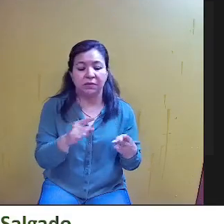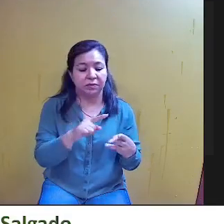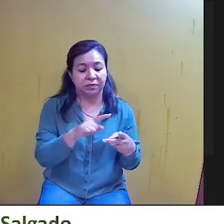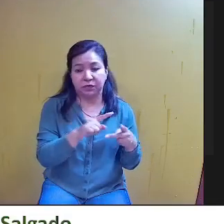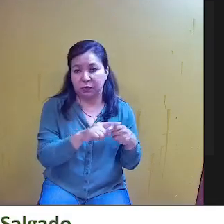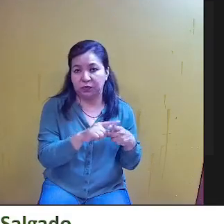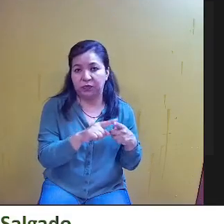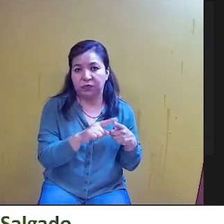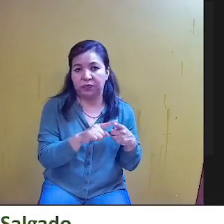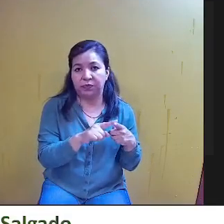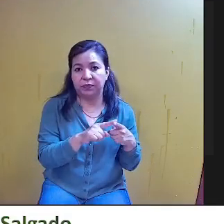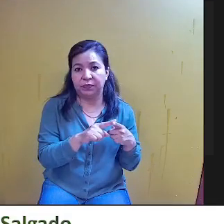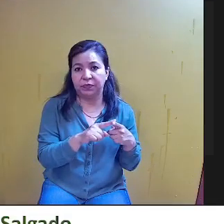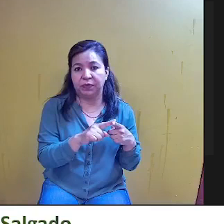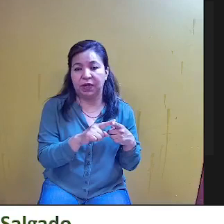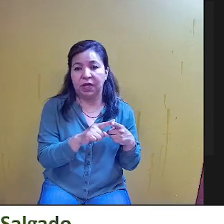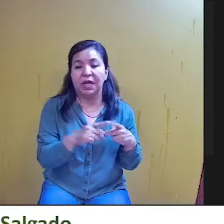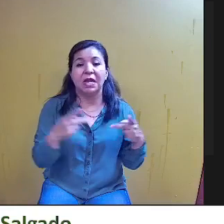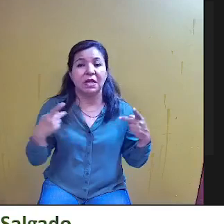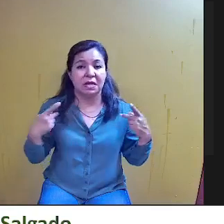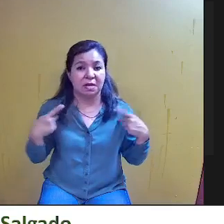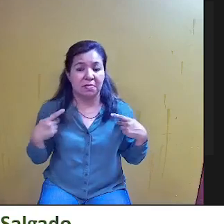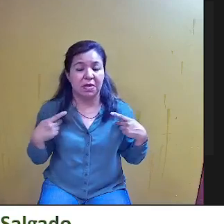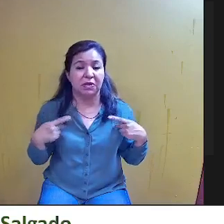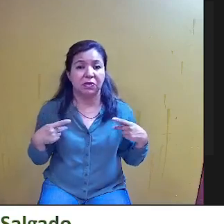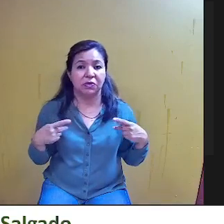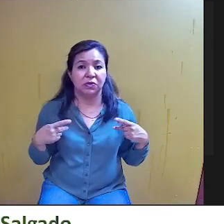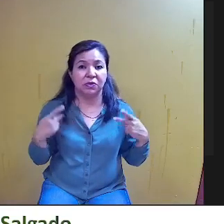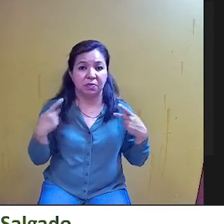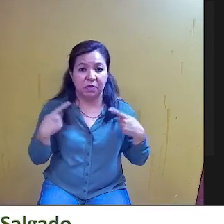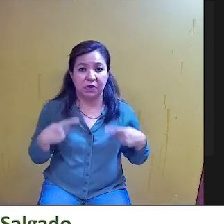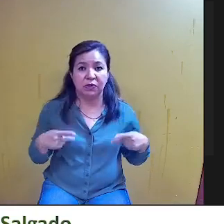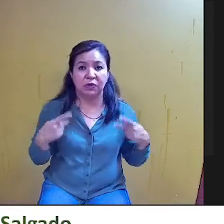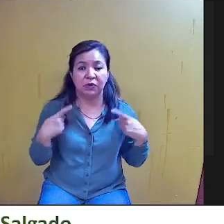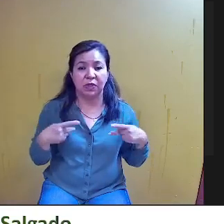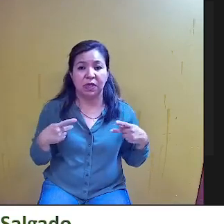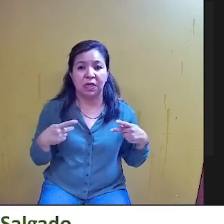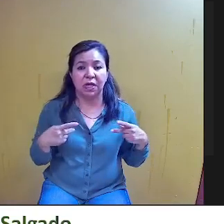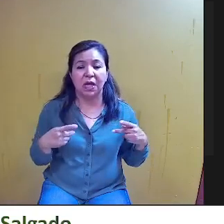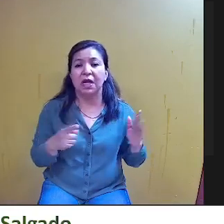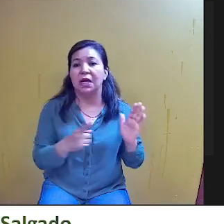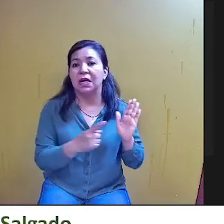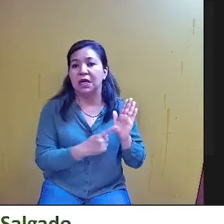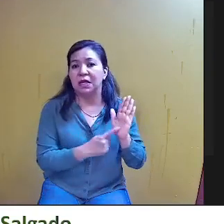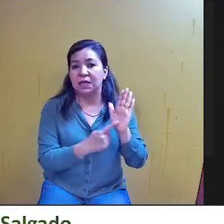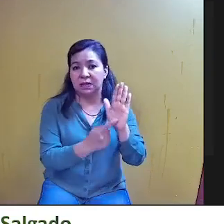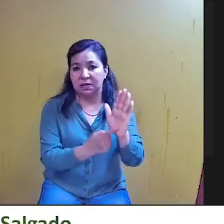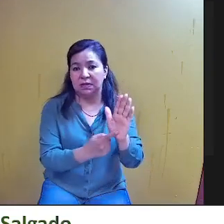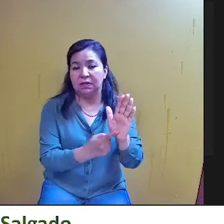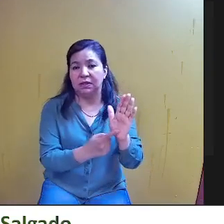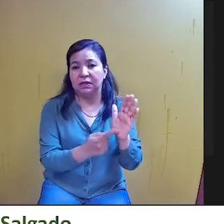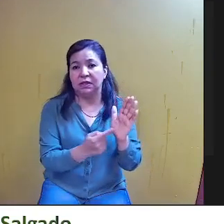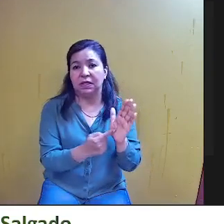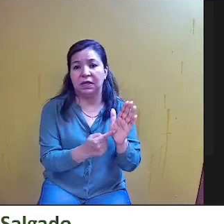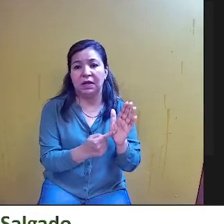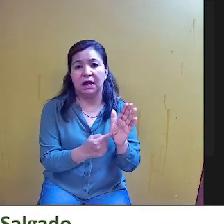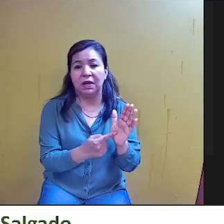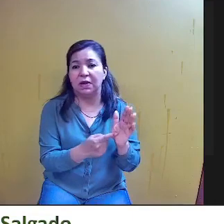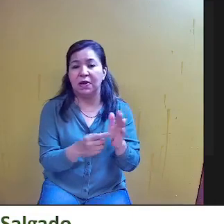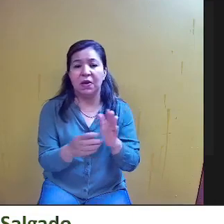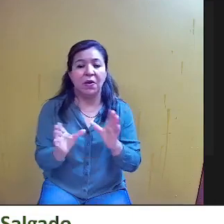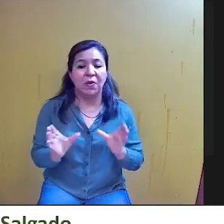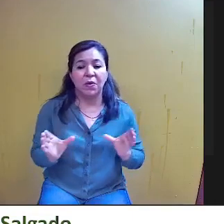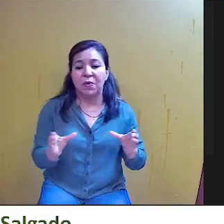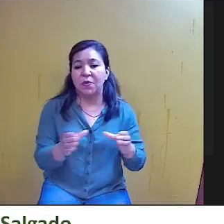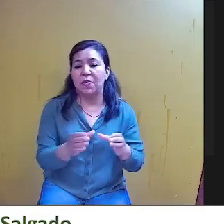centralidad del sujeto. Esto se refiere al protagonismo de la persona denunciada frente al conjunto